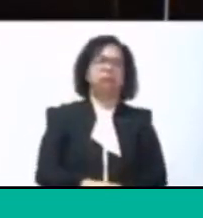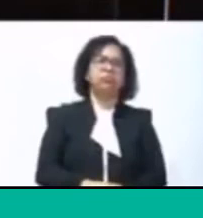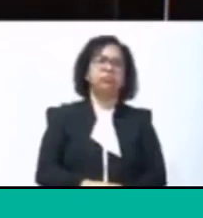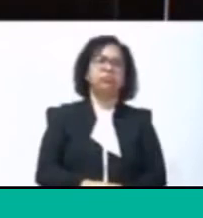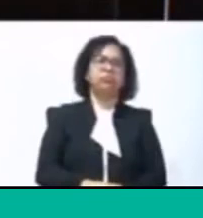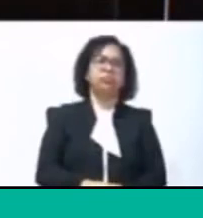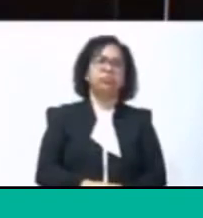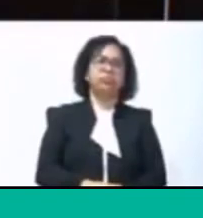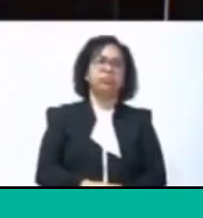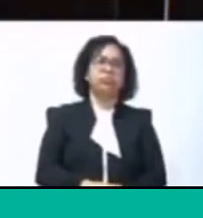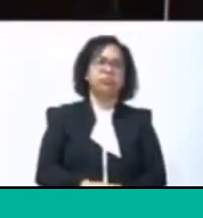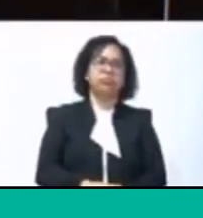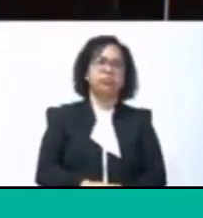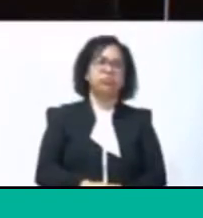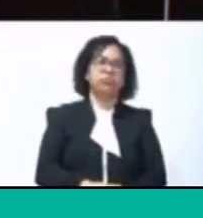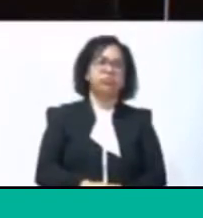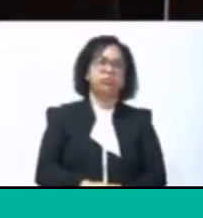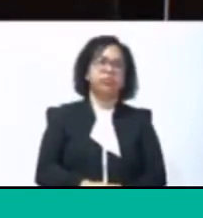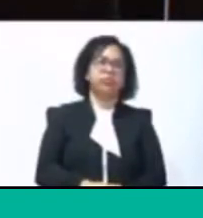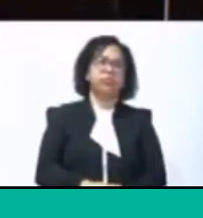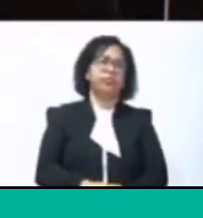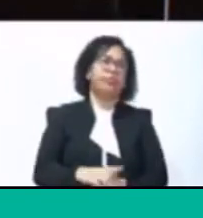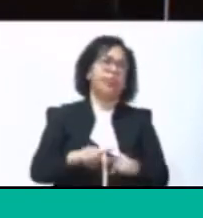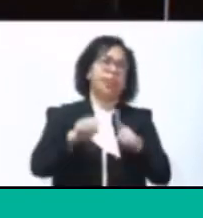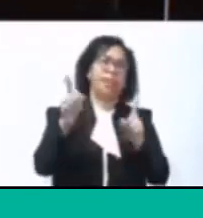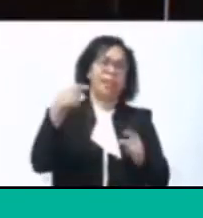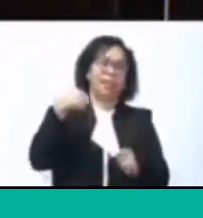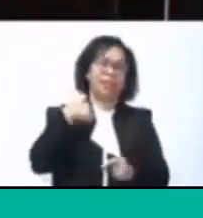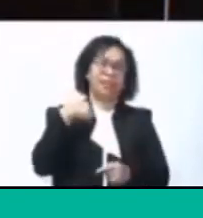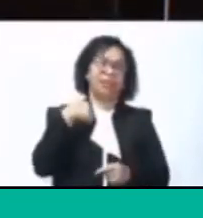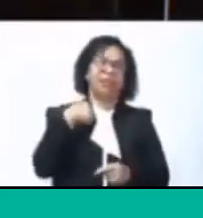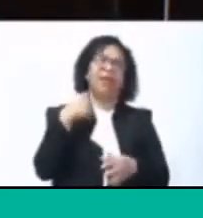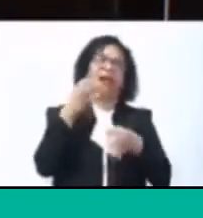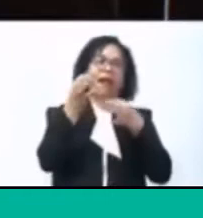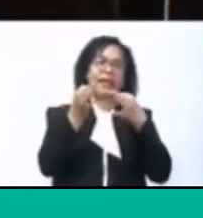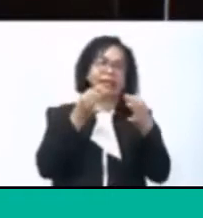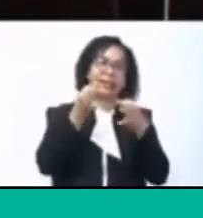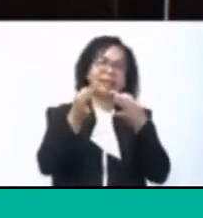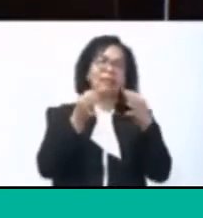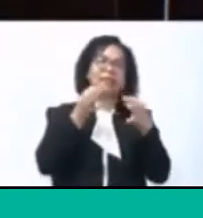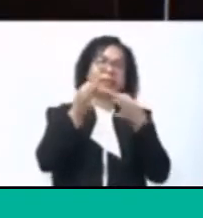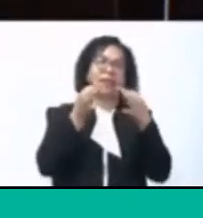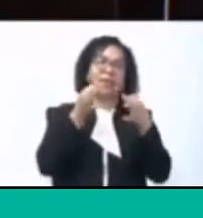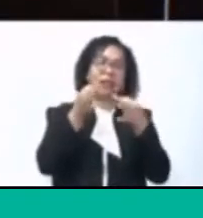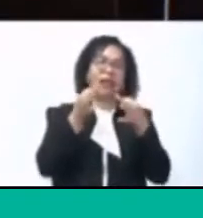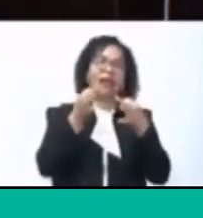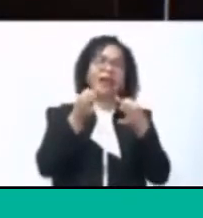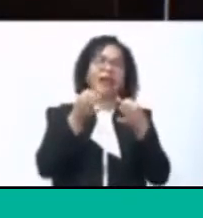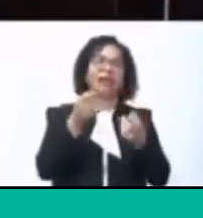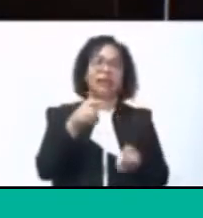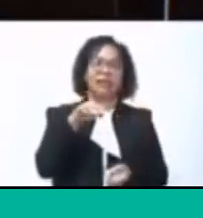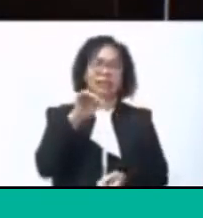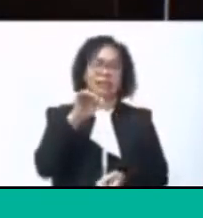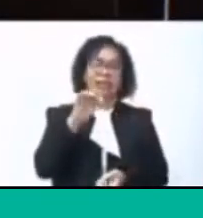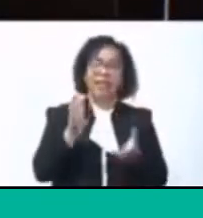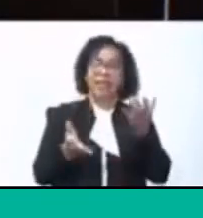gente se rasgue las vestiduras, quiero destacar el aspecto humanístico